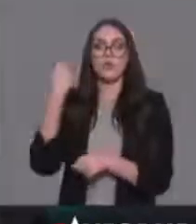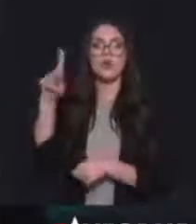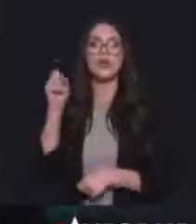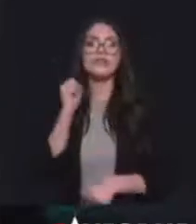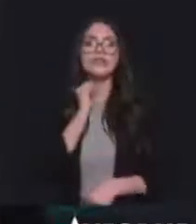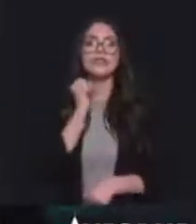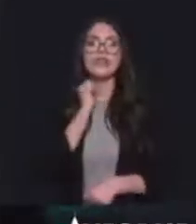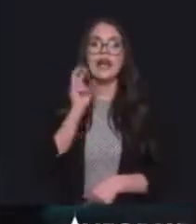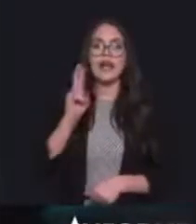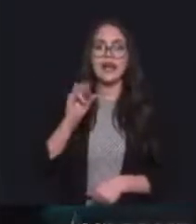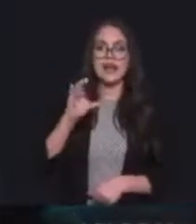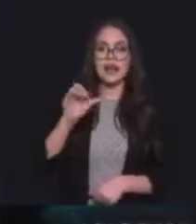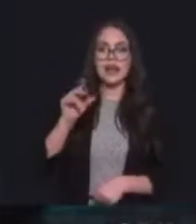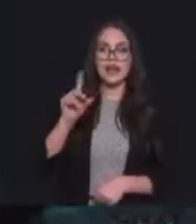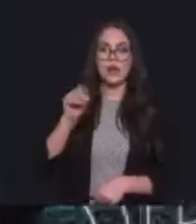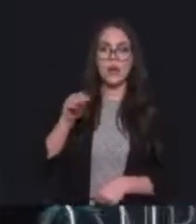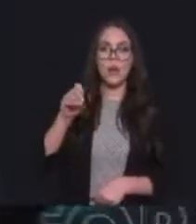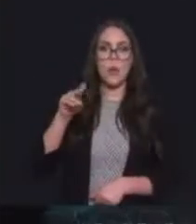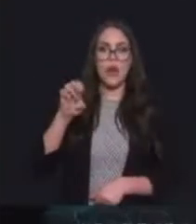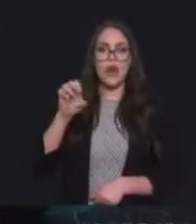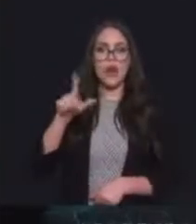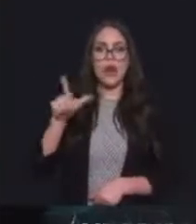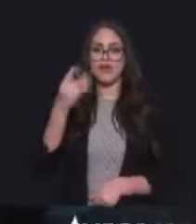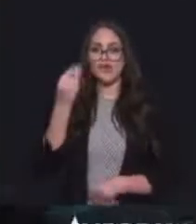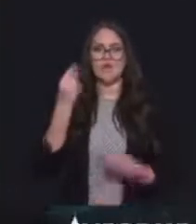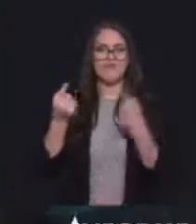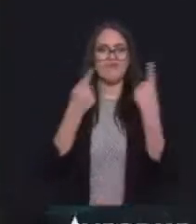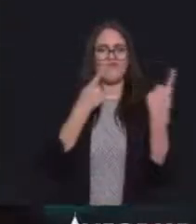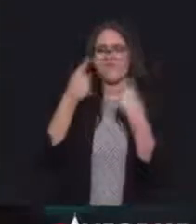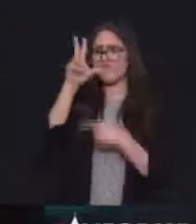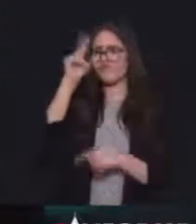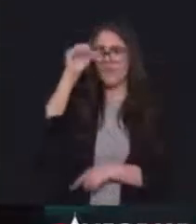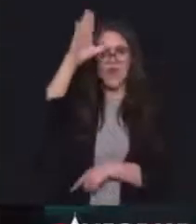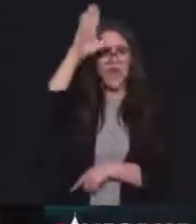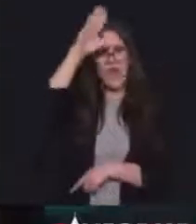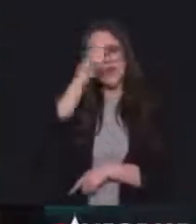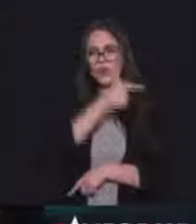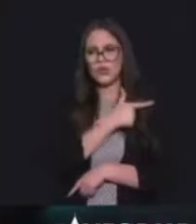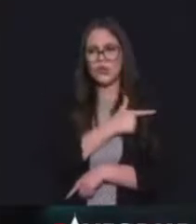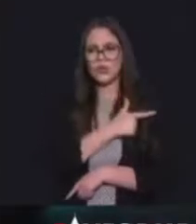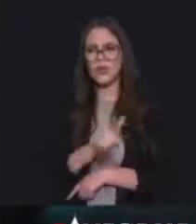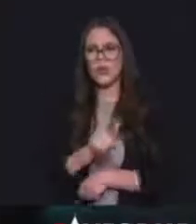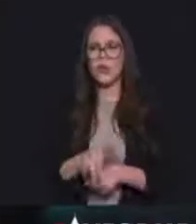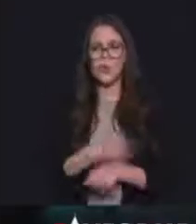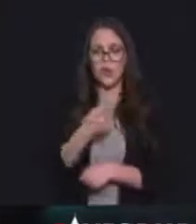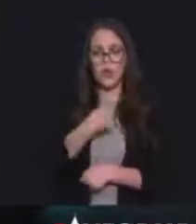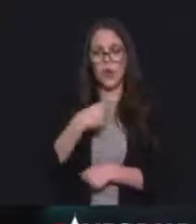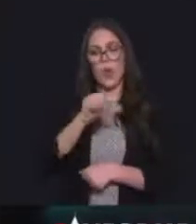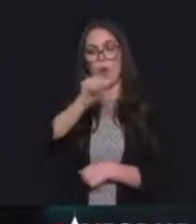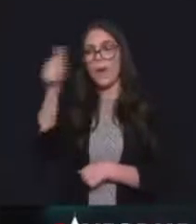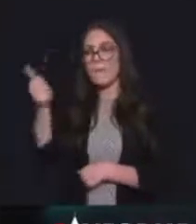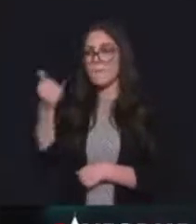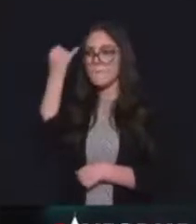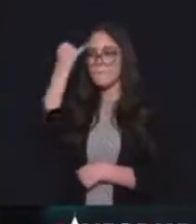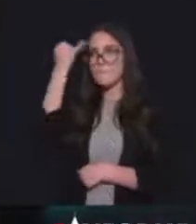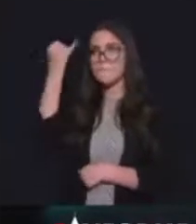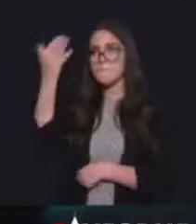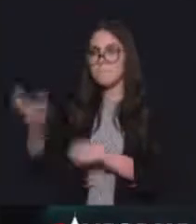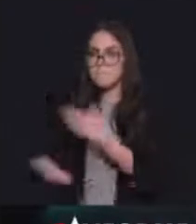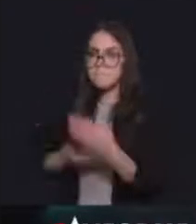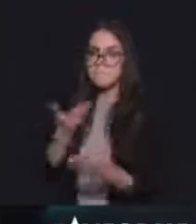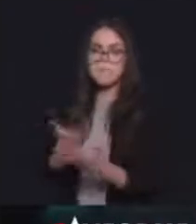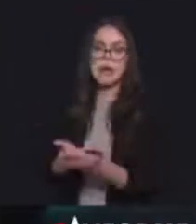Monreal con la que no hubo mucho acuerdo, entonces hicimos otra propuesta nosotros y es la que quedó. Pero no solo